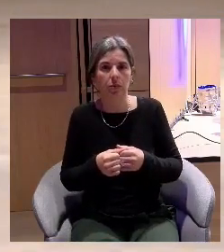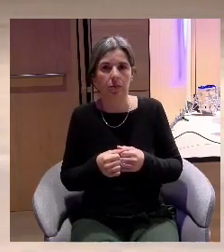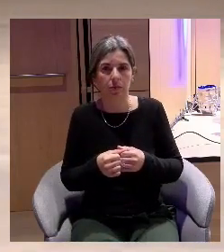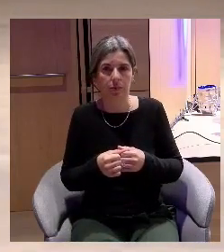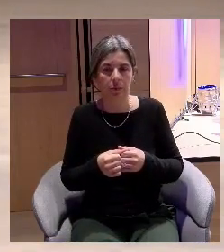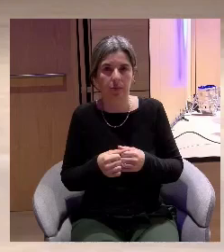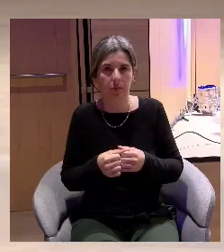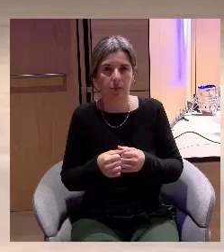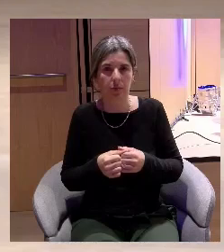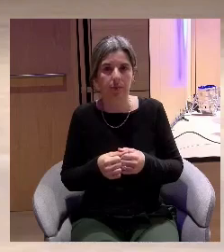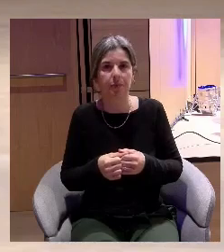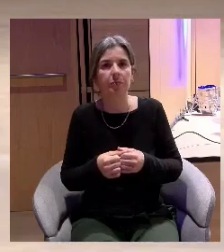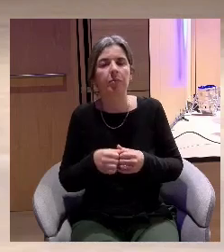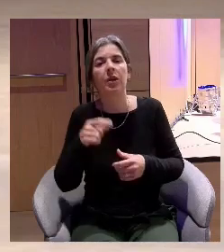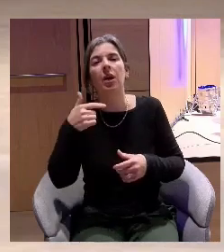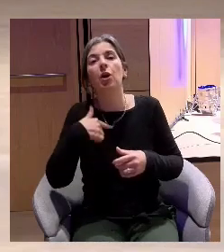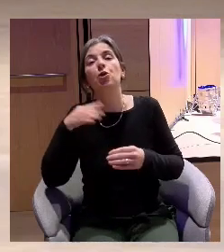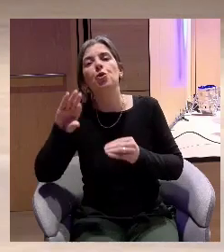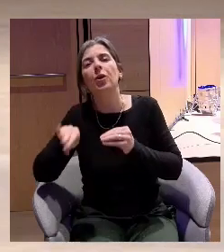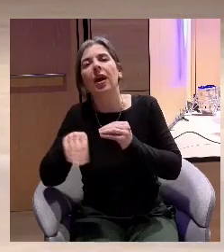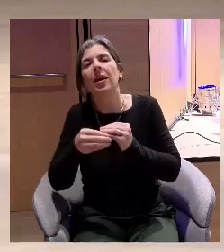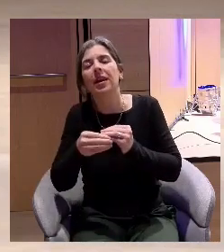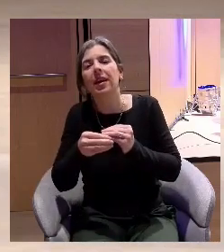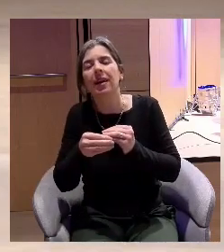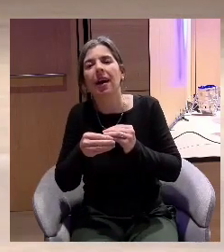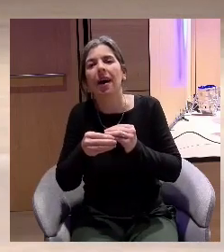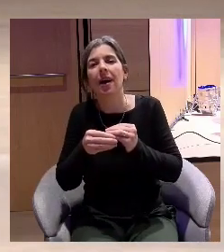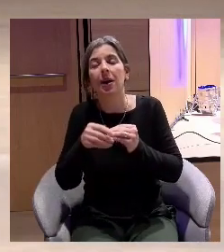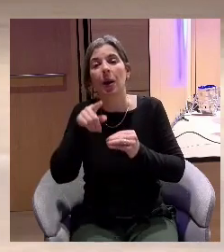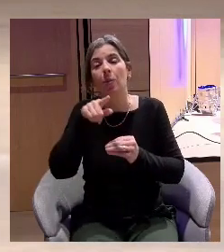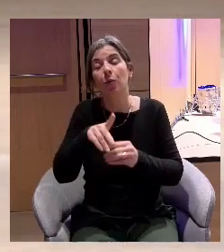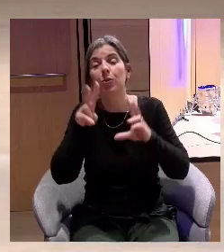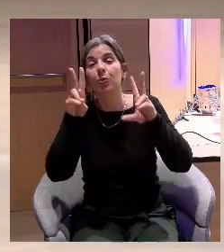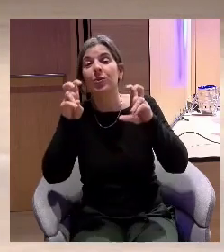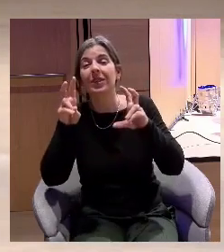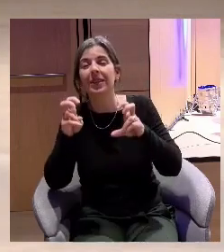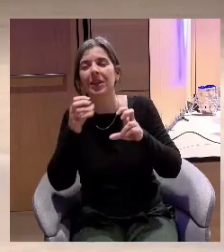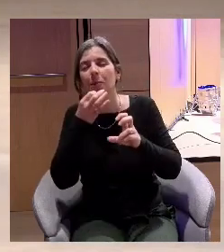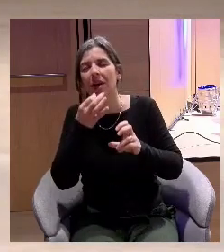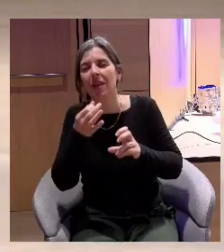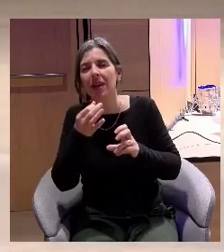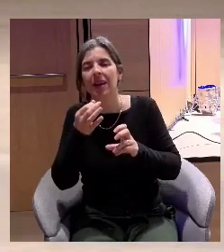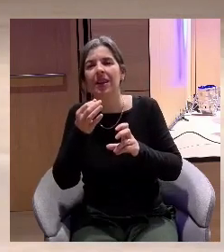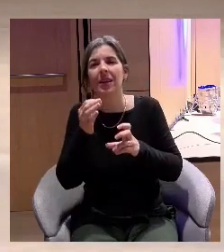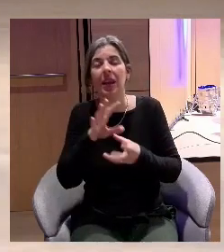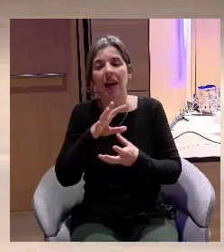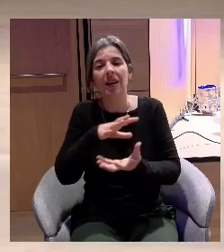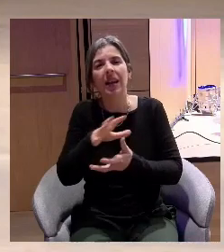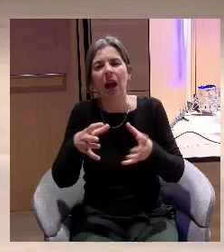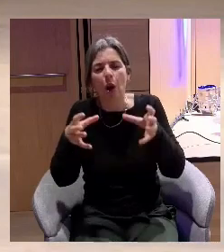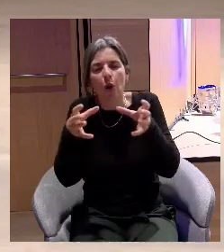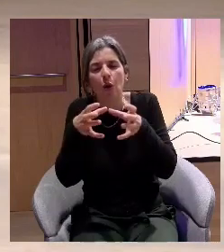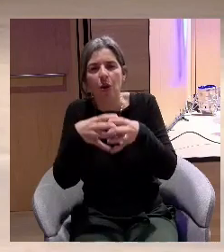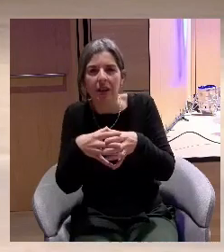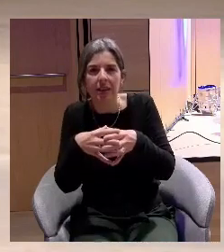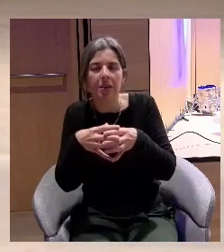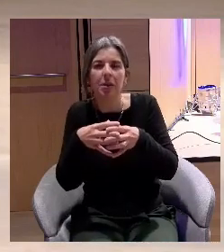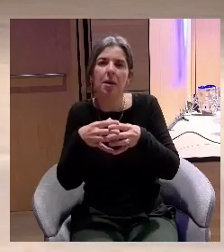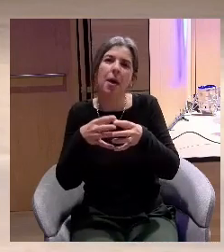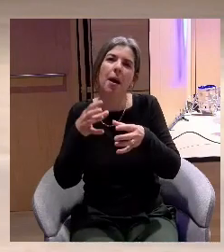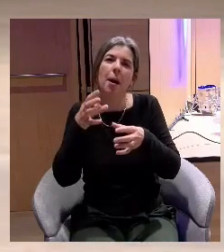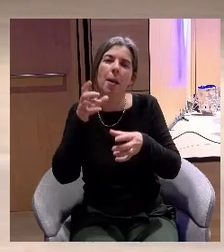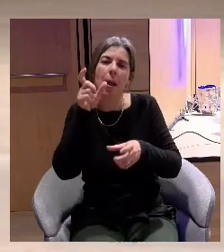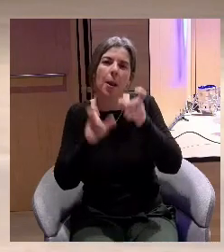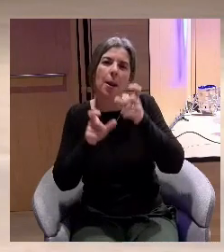Yo te iba a agregar una tocaste un tema sobre la conectividad en los territorios afro, o en los territorios